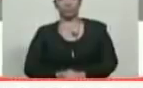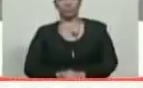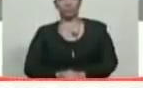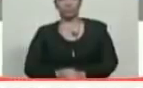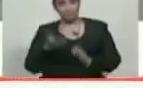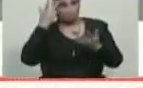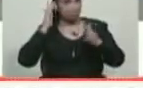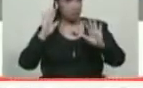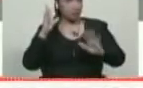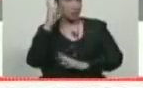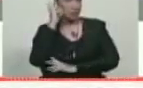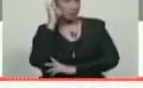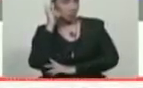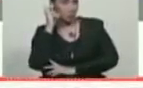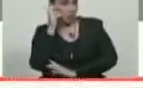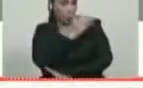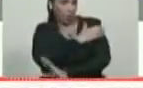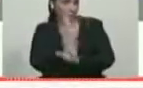Parece que se escuchó escuálido.